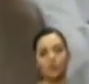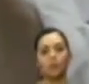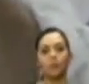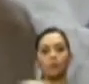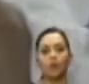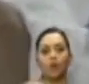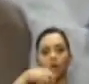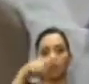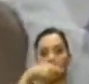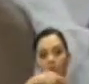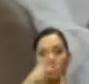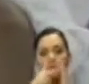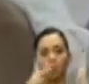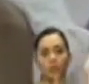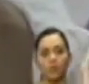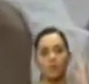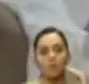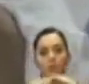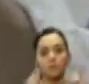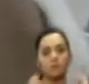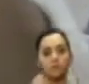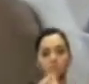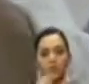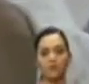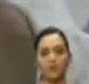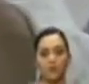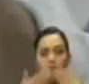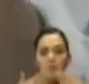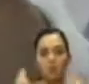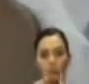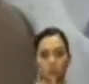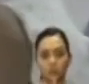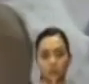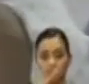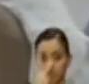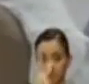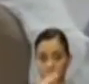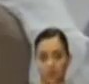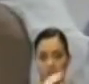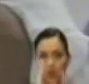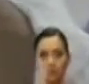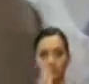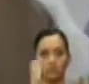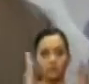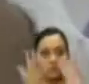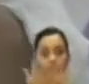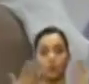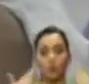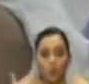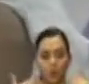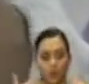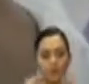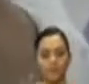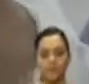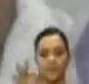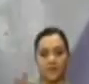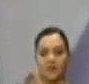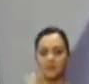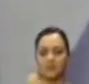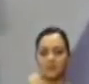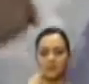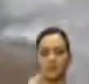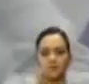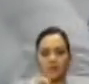programa por el impacto en el nivel de vida que se tiene. Y miren cómo ha transformado Guayaquil, ¿no? La isla Santay, los